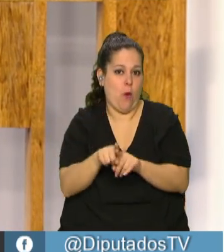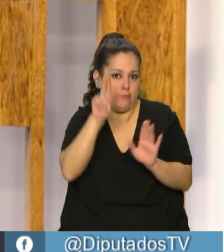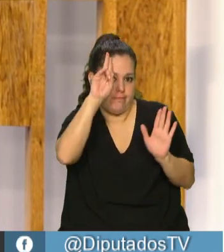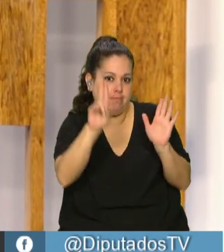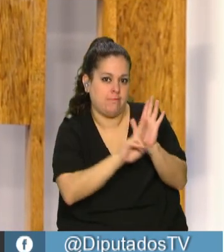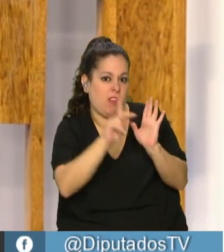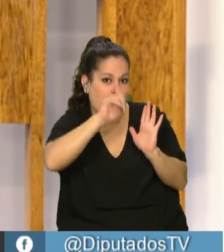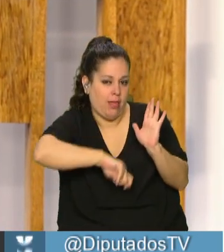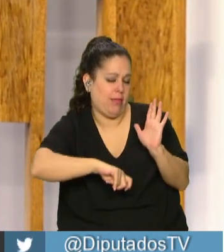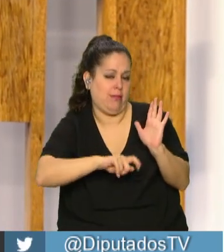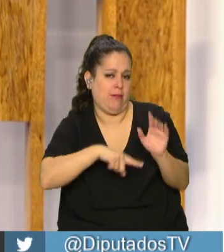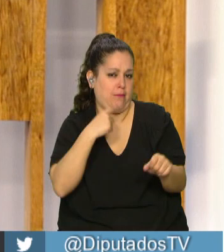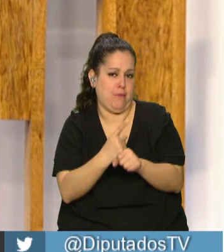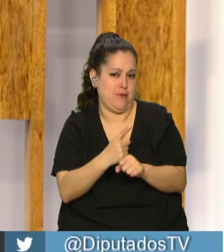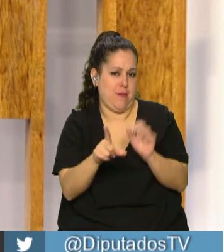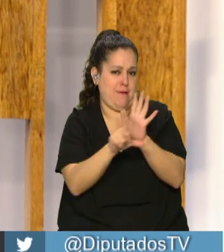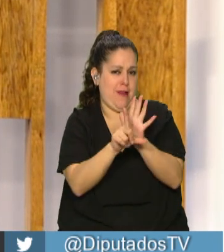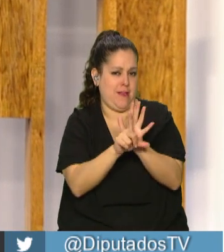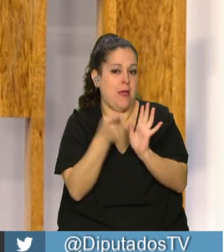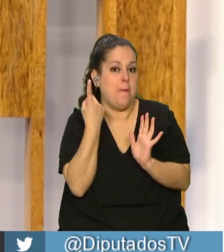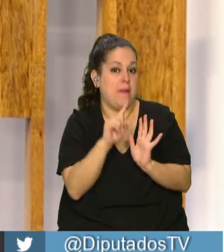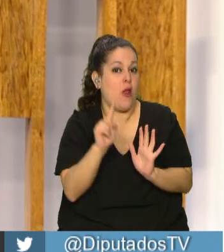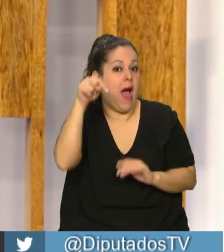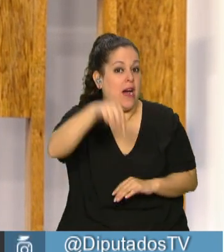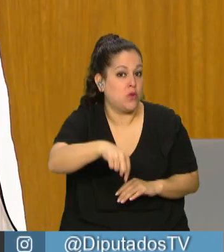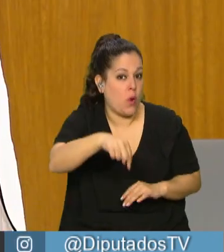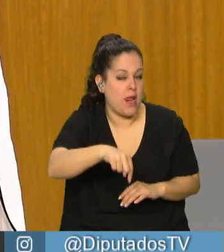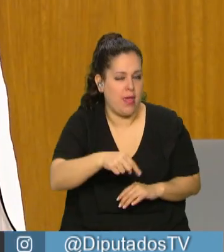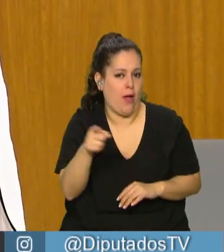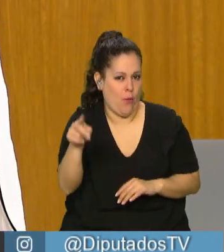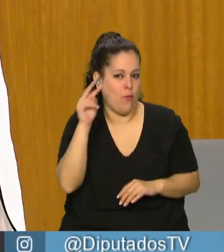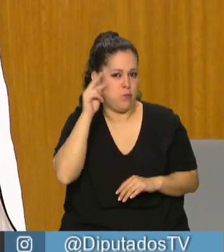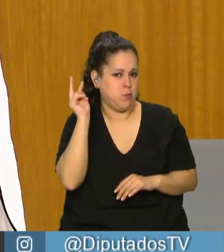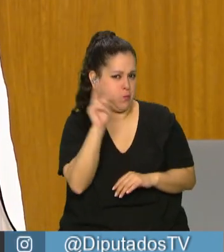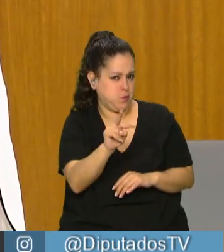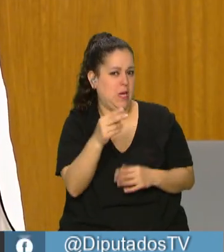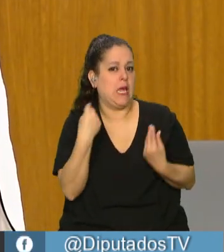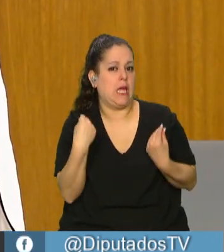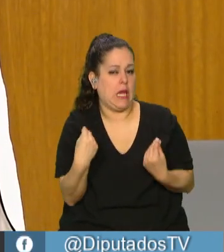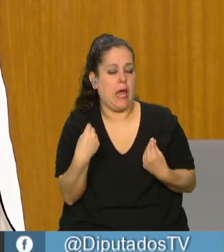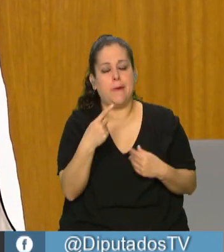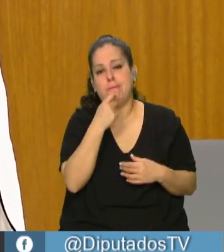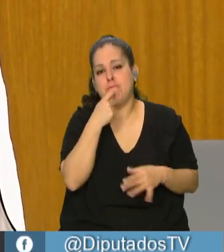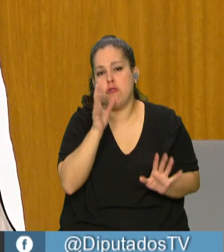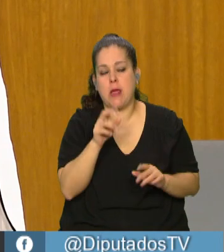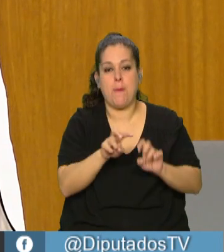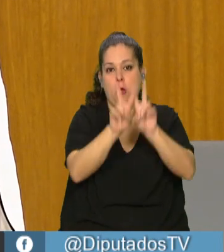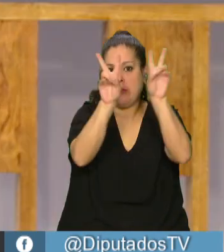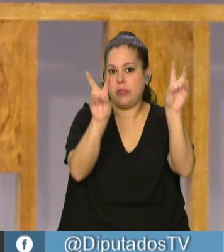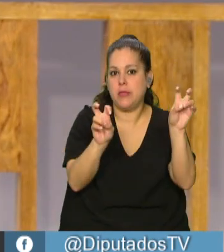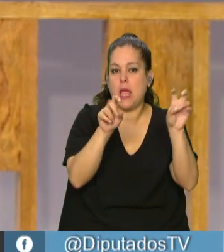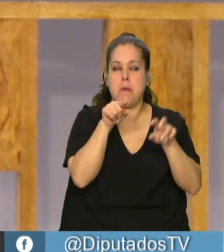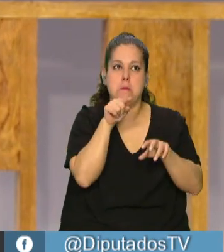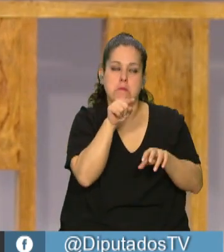Pero en la actualidad, vos has visto que si el tema es un tema